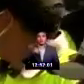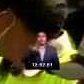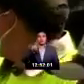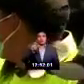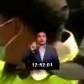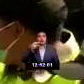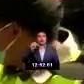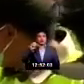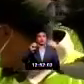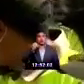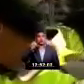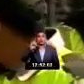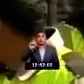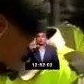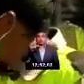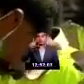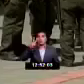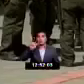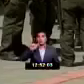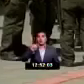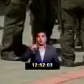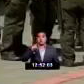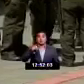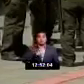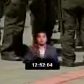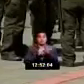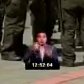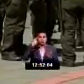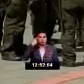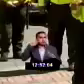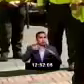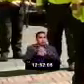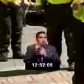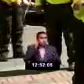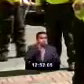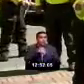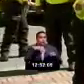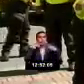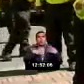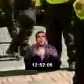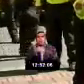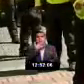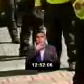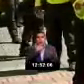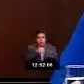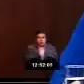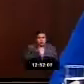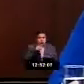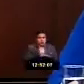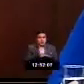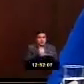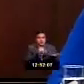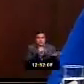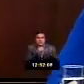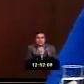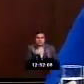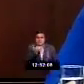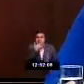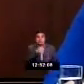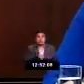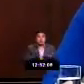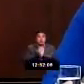Silva. Una empresa fue intervenida el viernes. La ministra de Gobierno dice que detectaron un sinnúmero de inconsistencias en los contratos. En el contrato